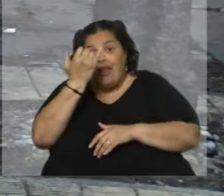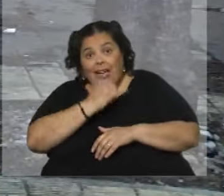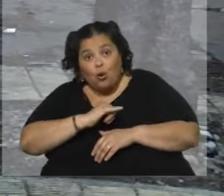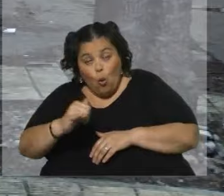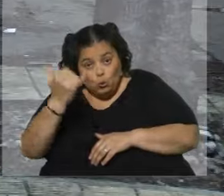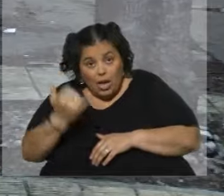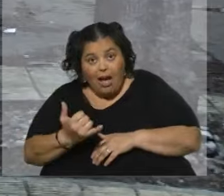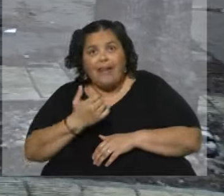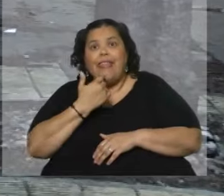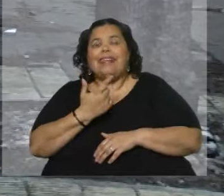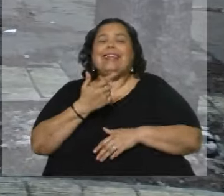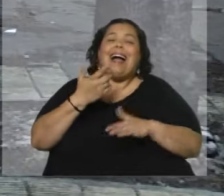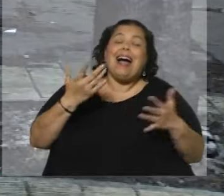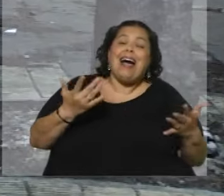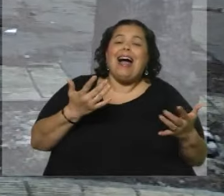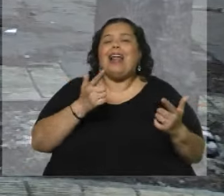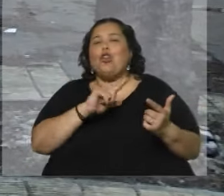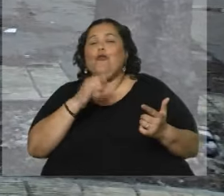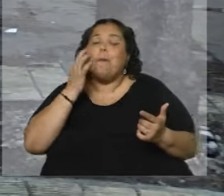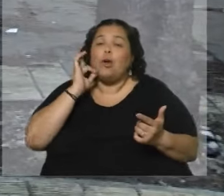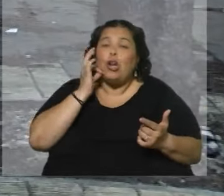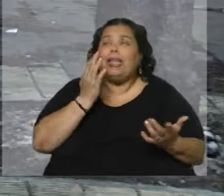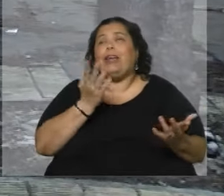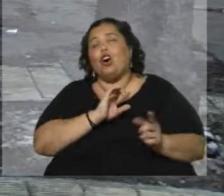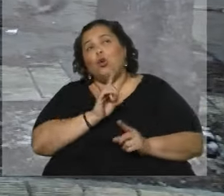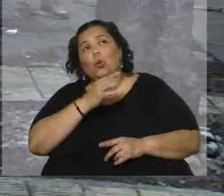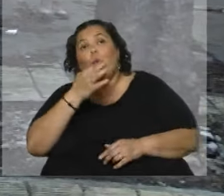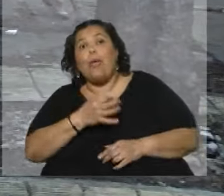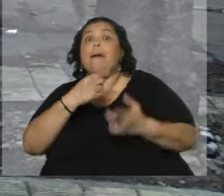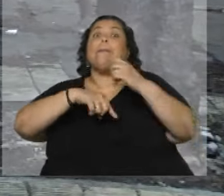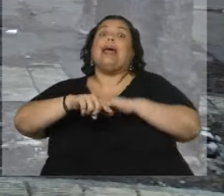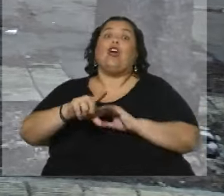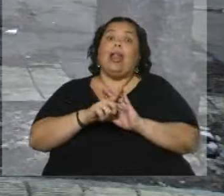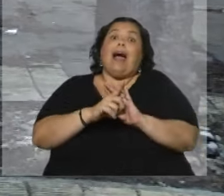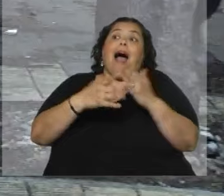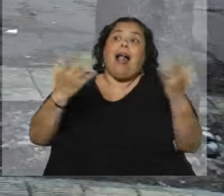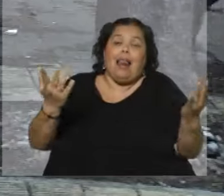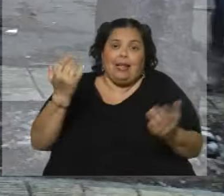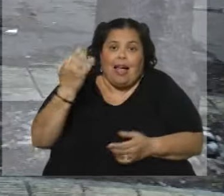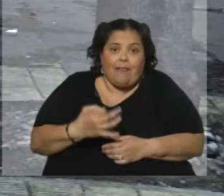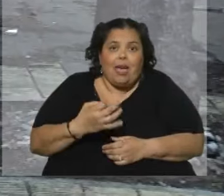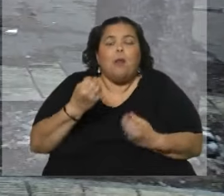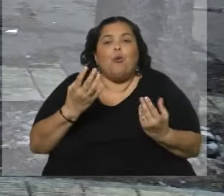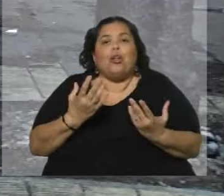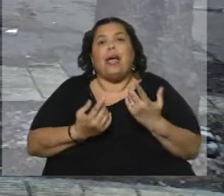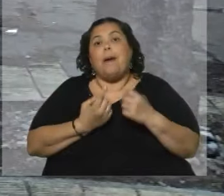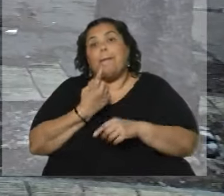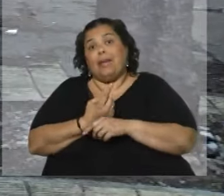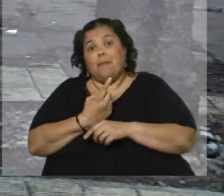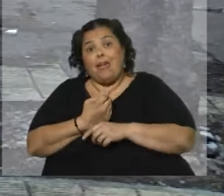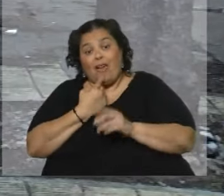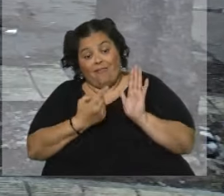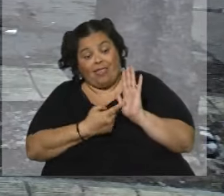dicen lo que se hizo es desprolijo, es inapropiado, es inconveniente, pero es legal. Porque primero crearon la ley que se los permite